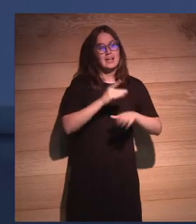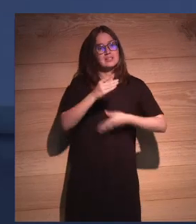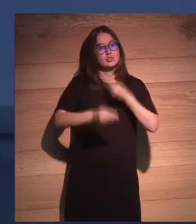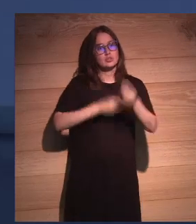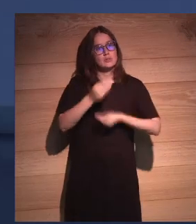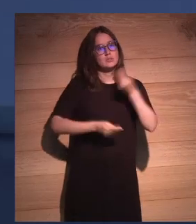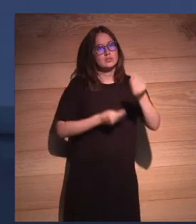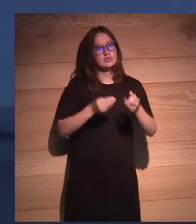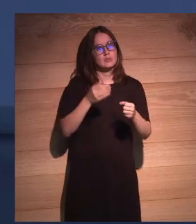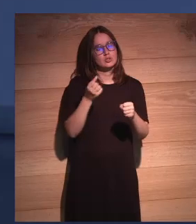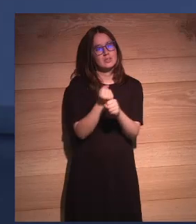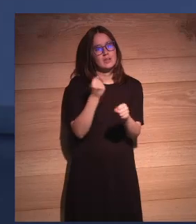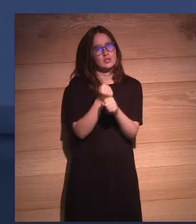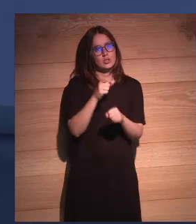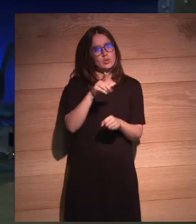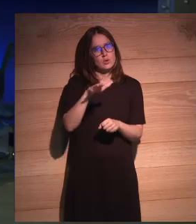el área de